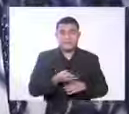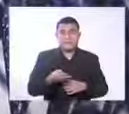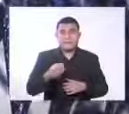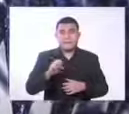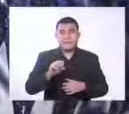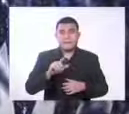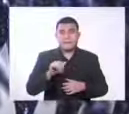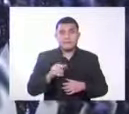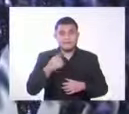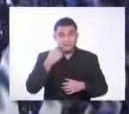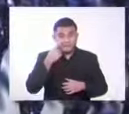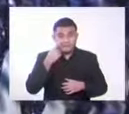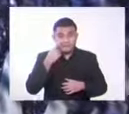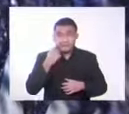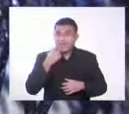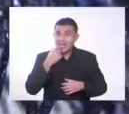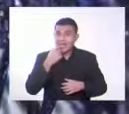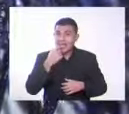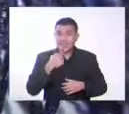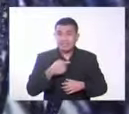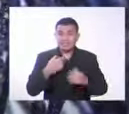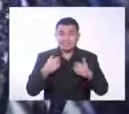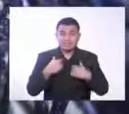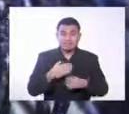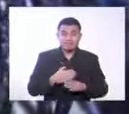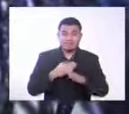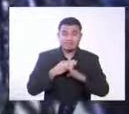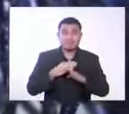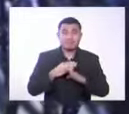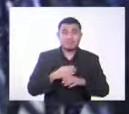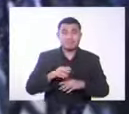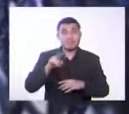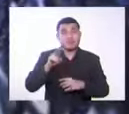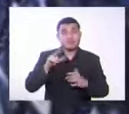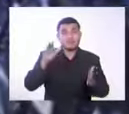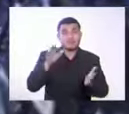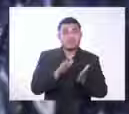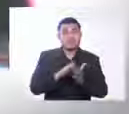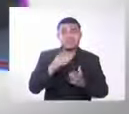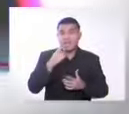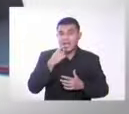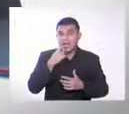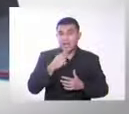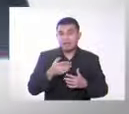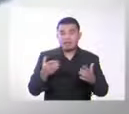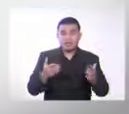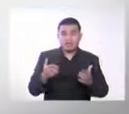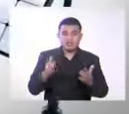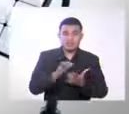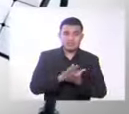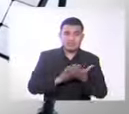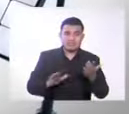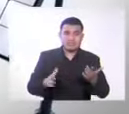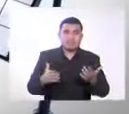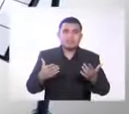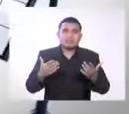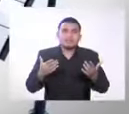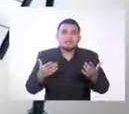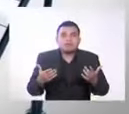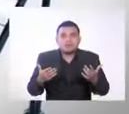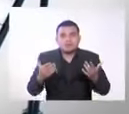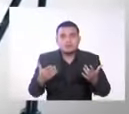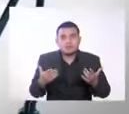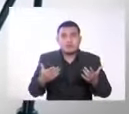delicada estructura cristalina que tiene que protegerse entre dos capas de vidrio, lo que hace que los paneles sean pesados,